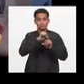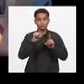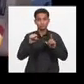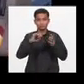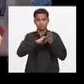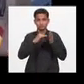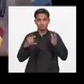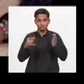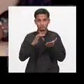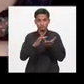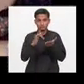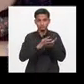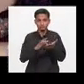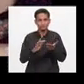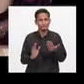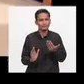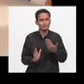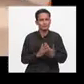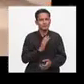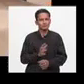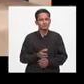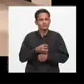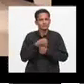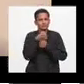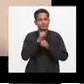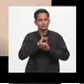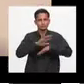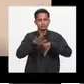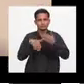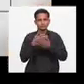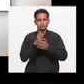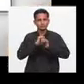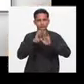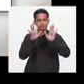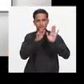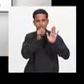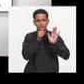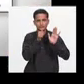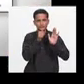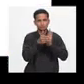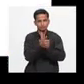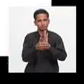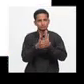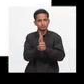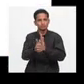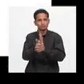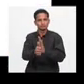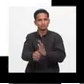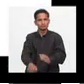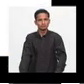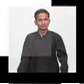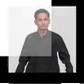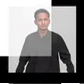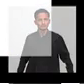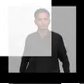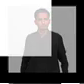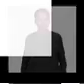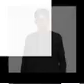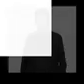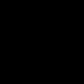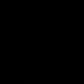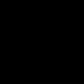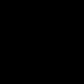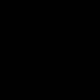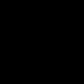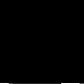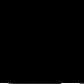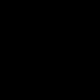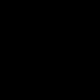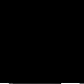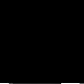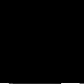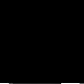sencillo seguro y transparente que agilizará el proceso de votación capacítate consejo nacional